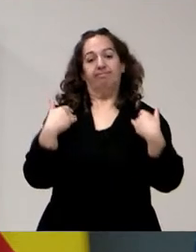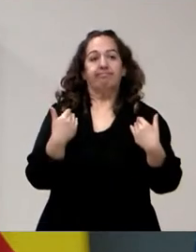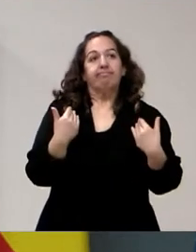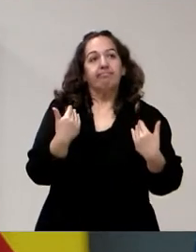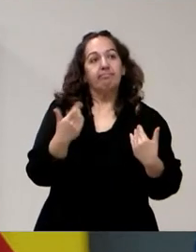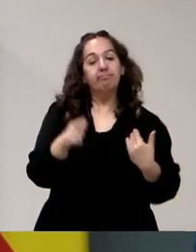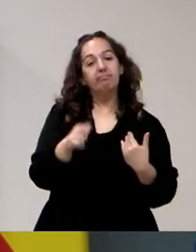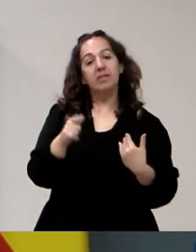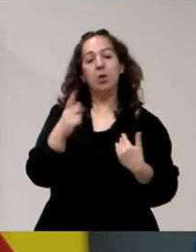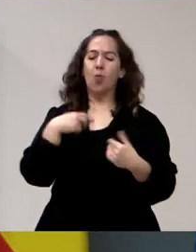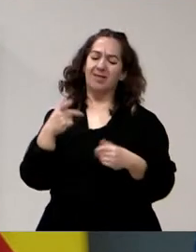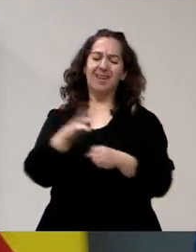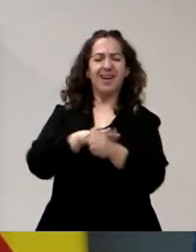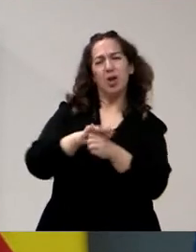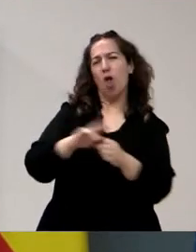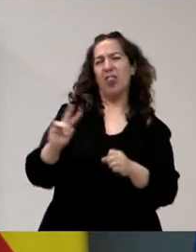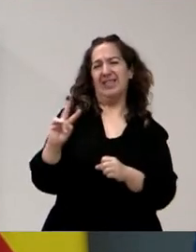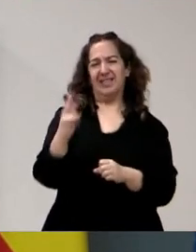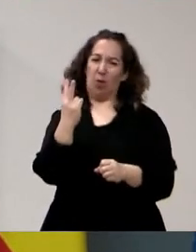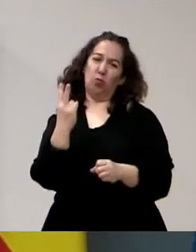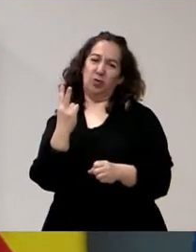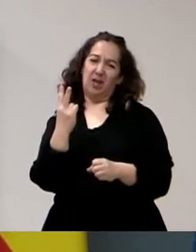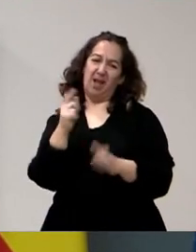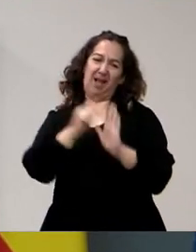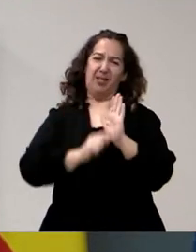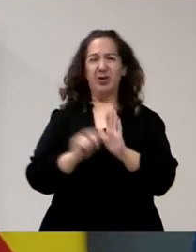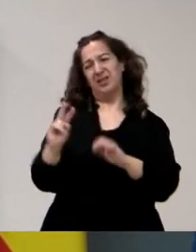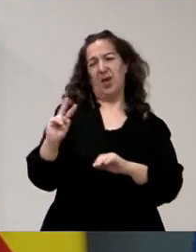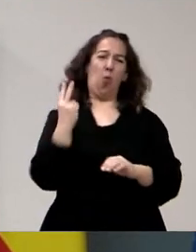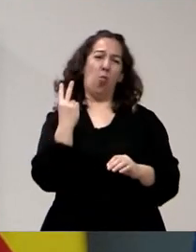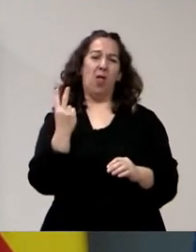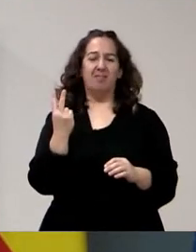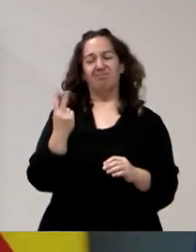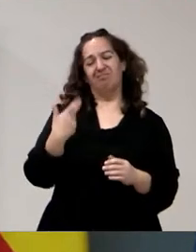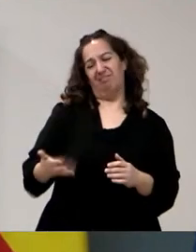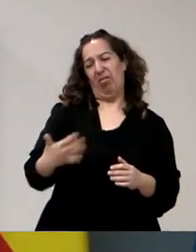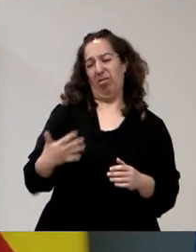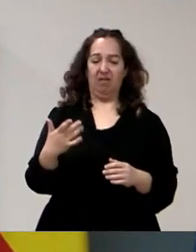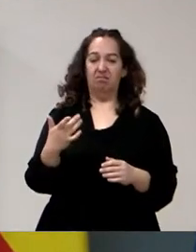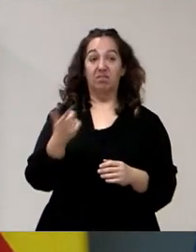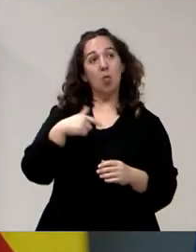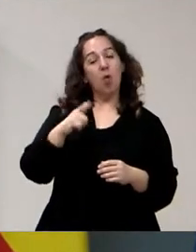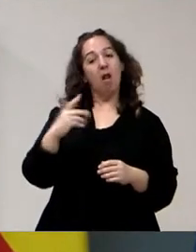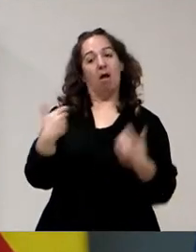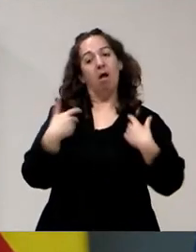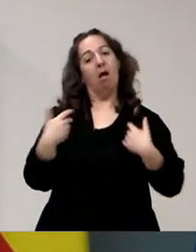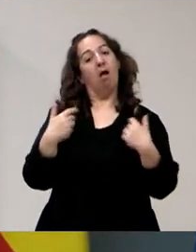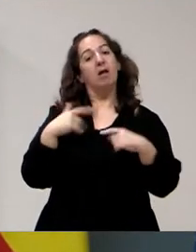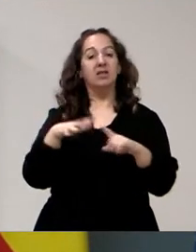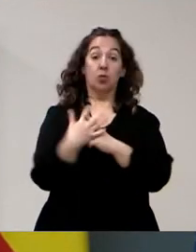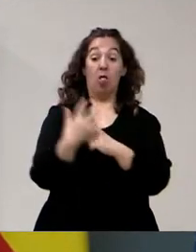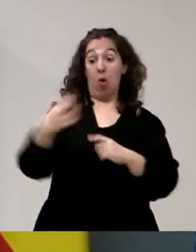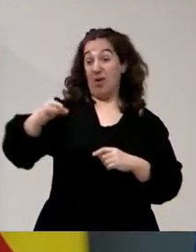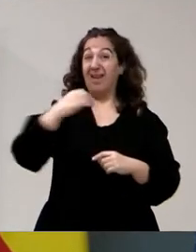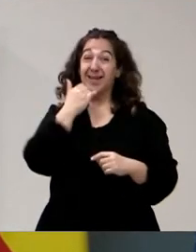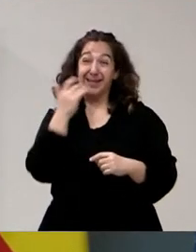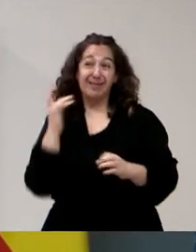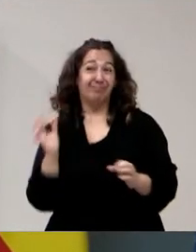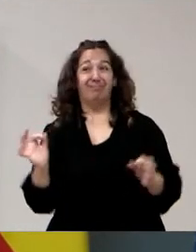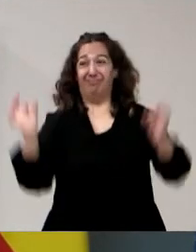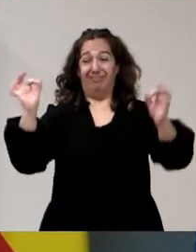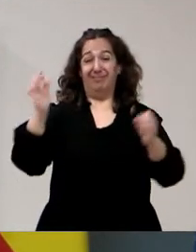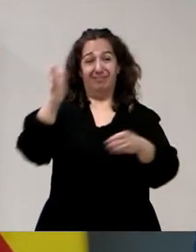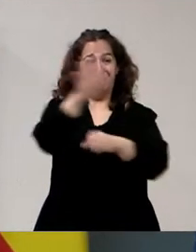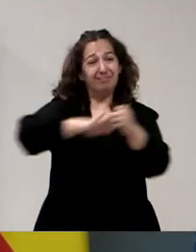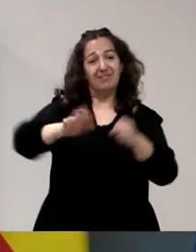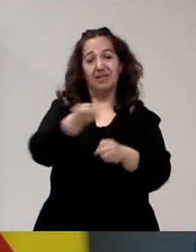una región de segunda como todos ustedes Saben padecemos una situación casi eh única excepcional diría yo